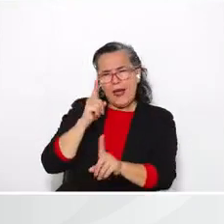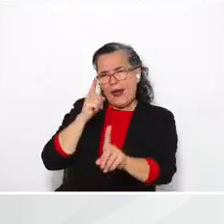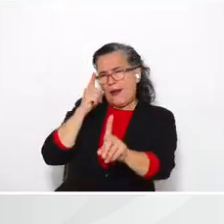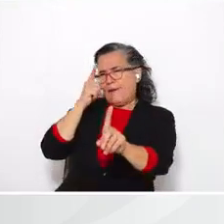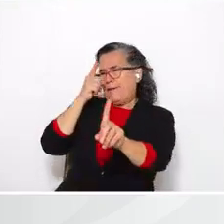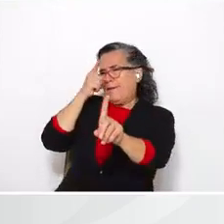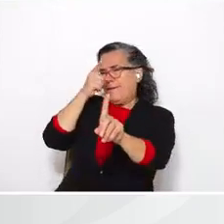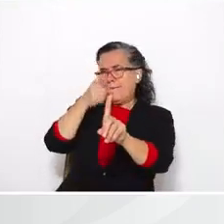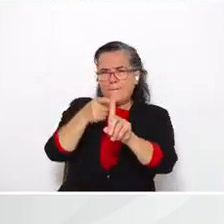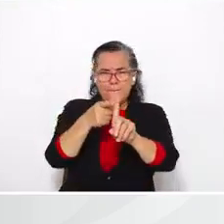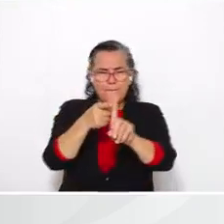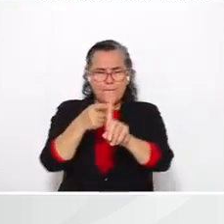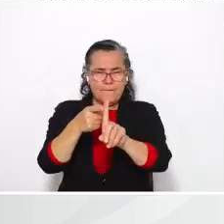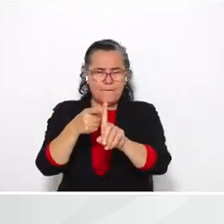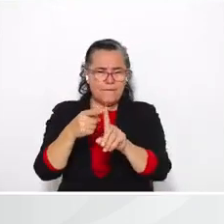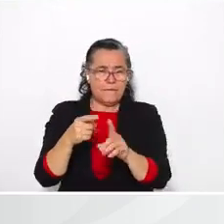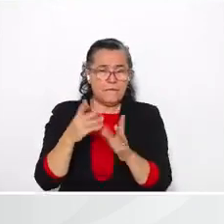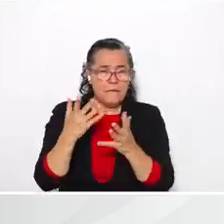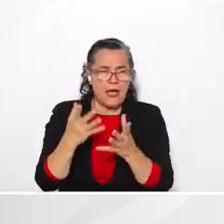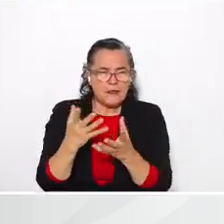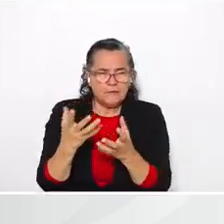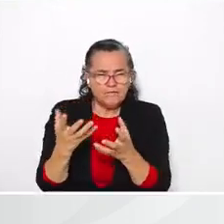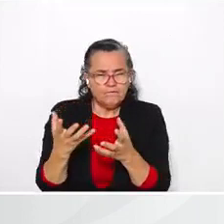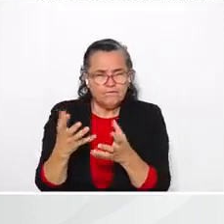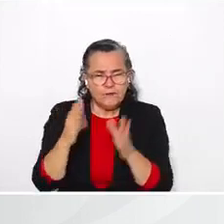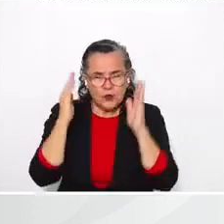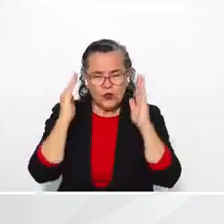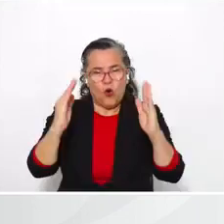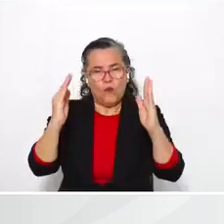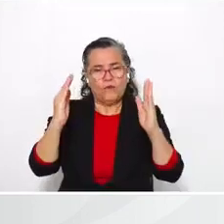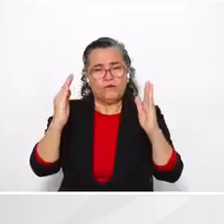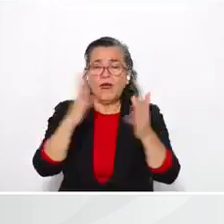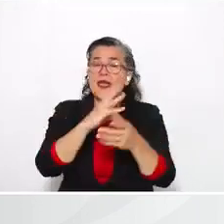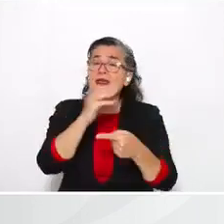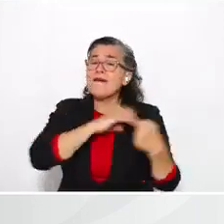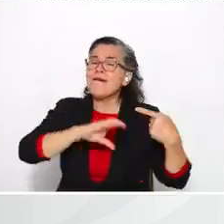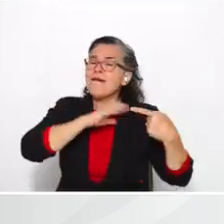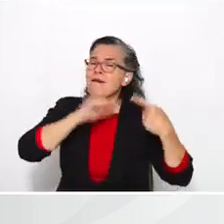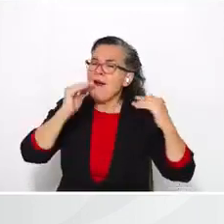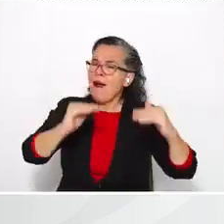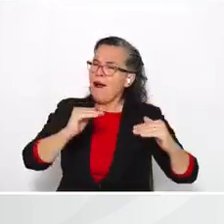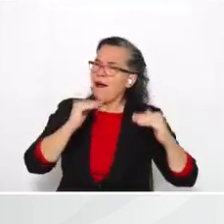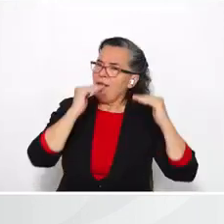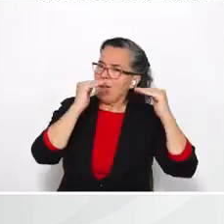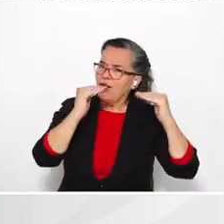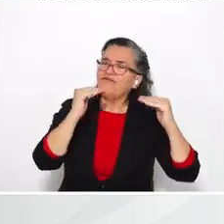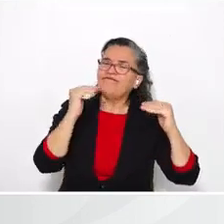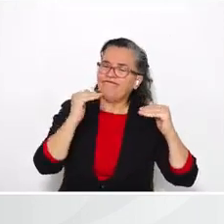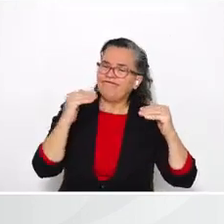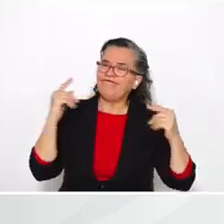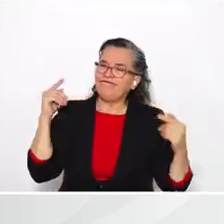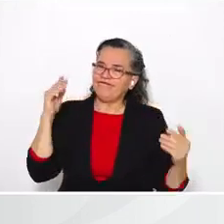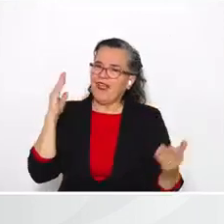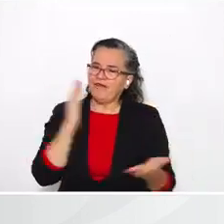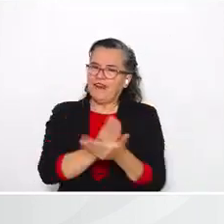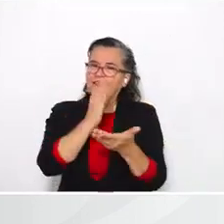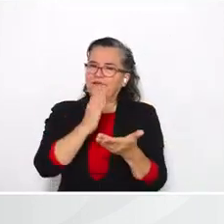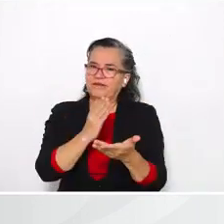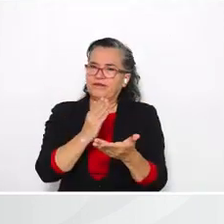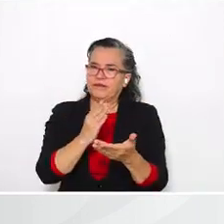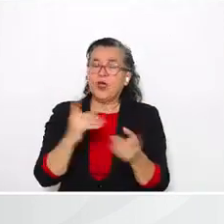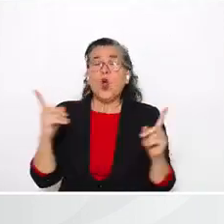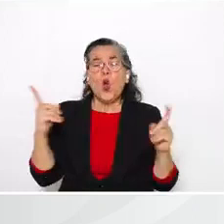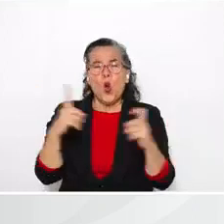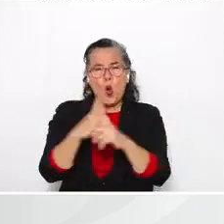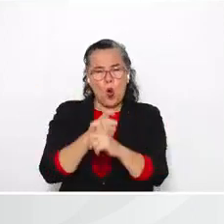más ambiciosas en cobertura y calidad. La situación no puede ser más